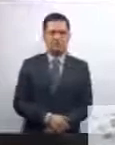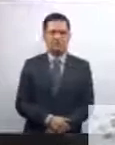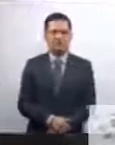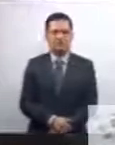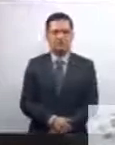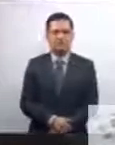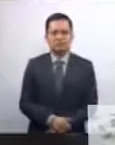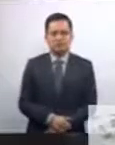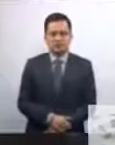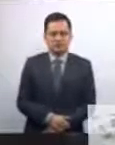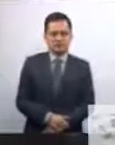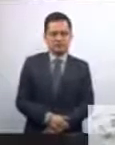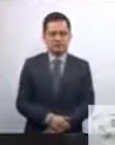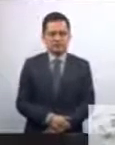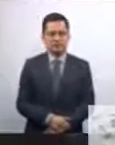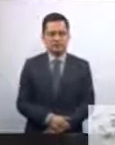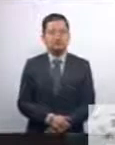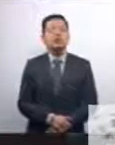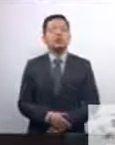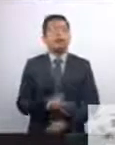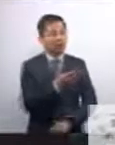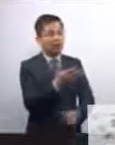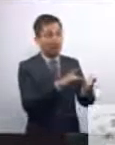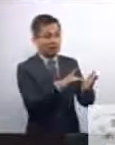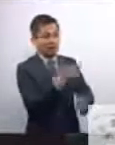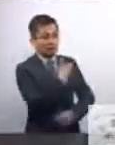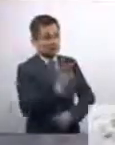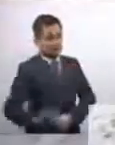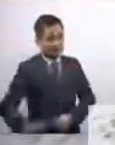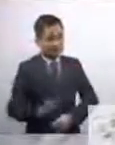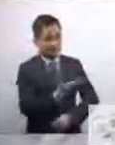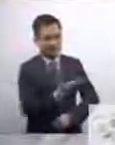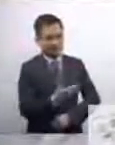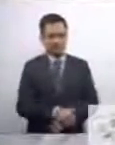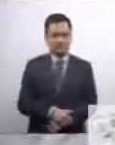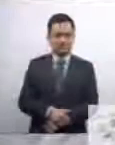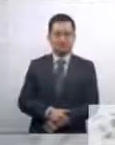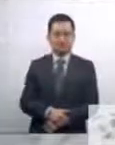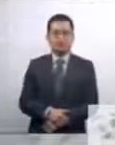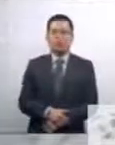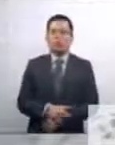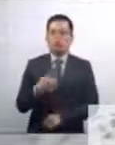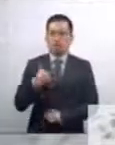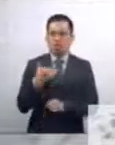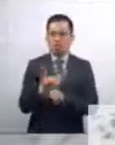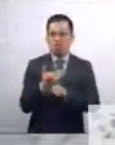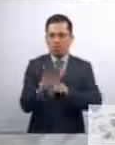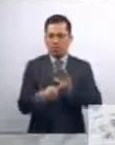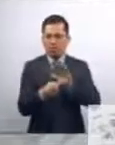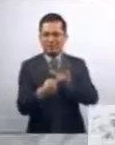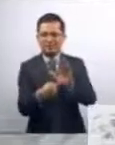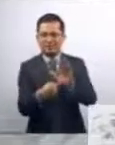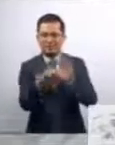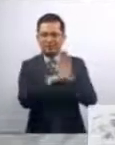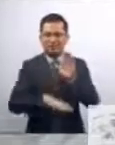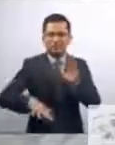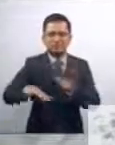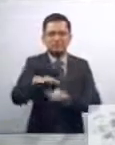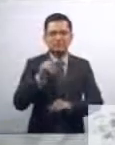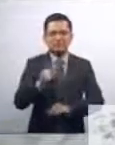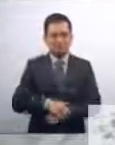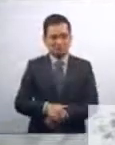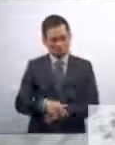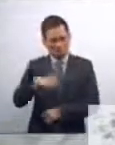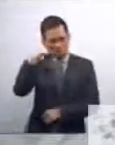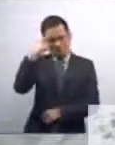Con su venia, señor presidente. Adelante, diputada. Presento ante esta soberanía la iniciativa con proyecto de decreto por